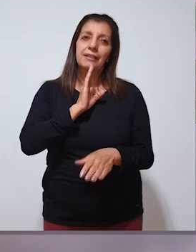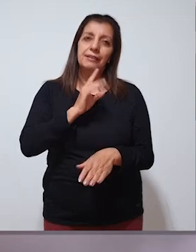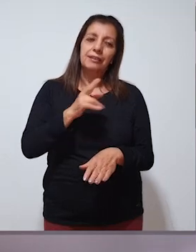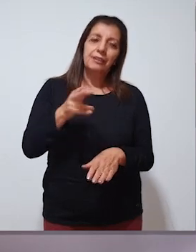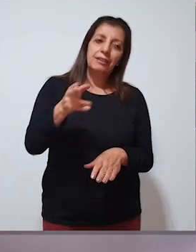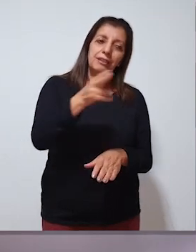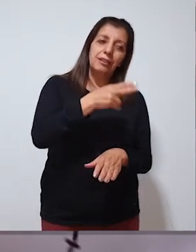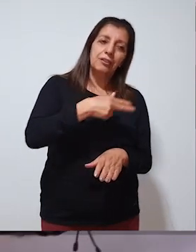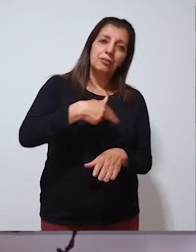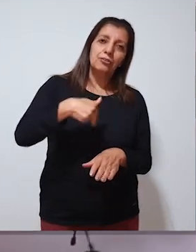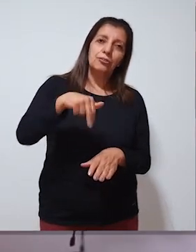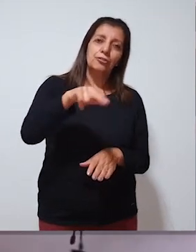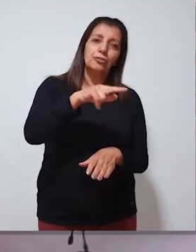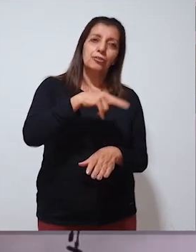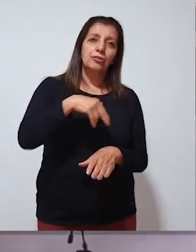piedad de